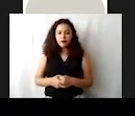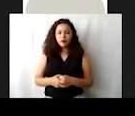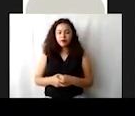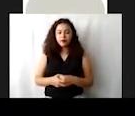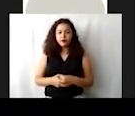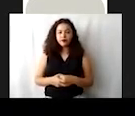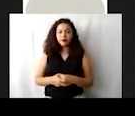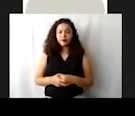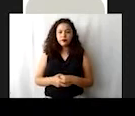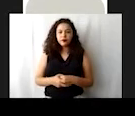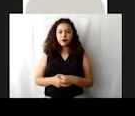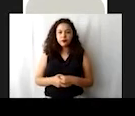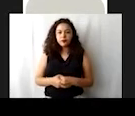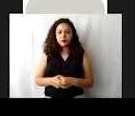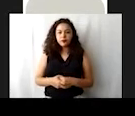qué